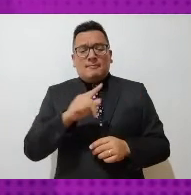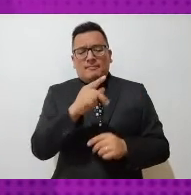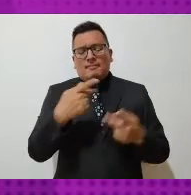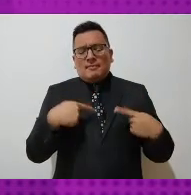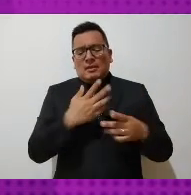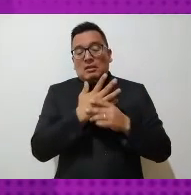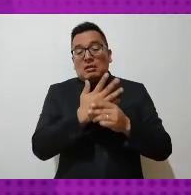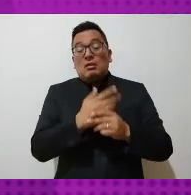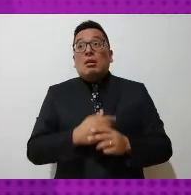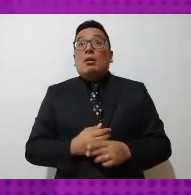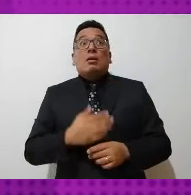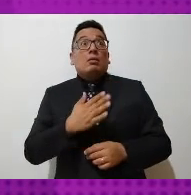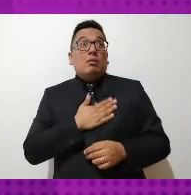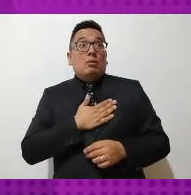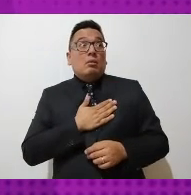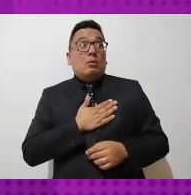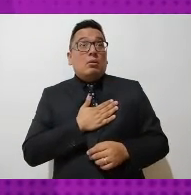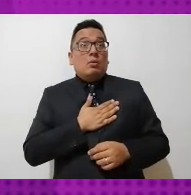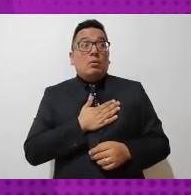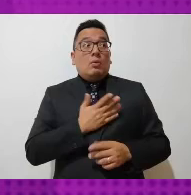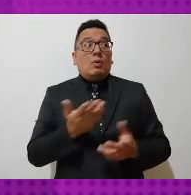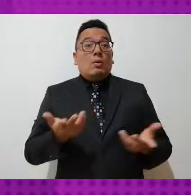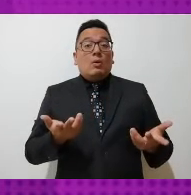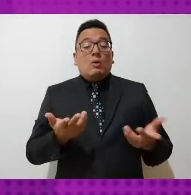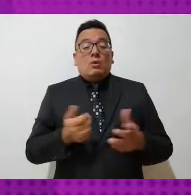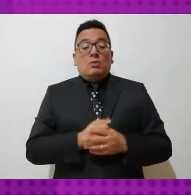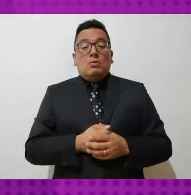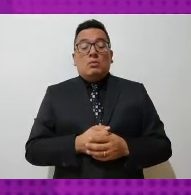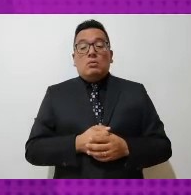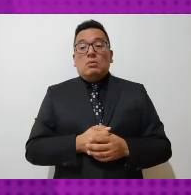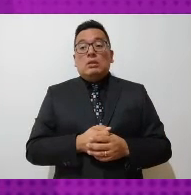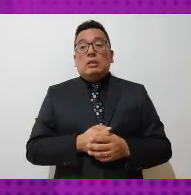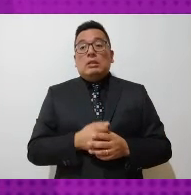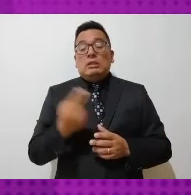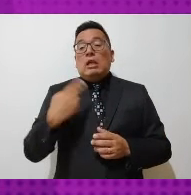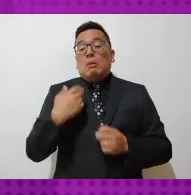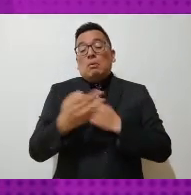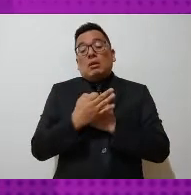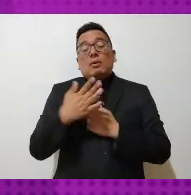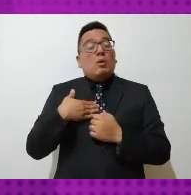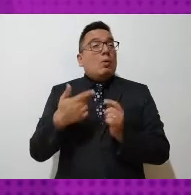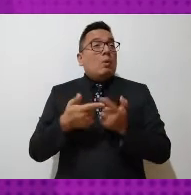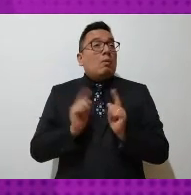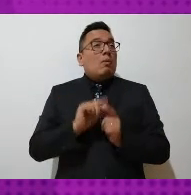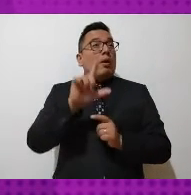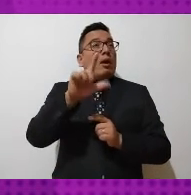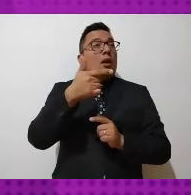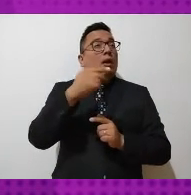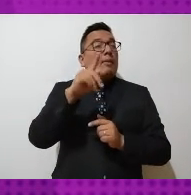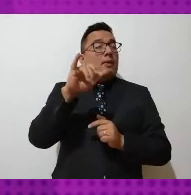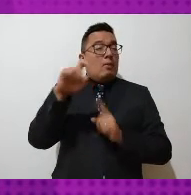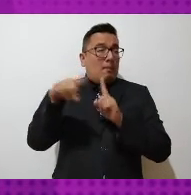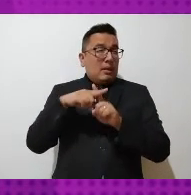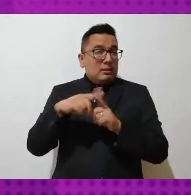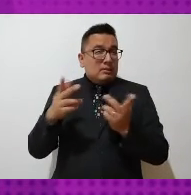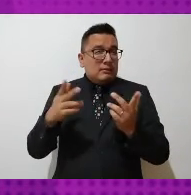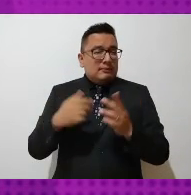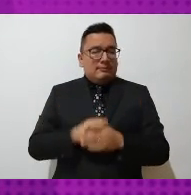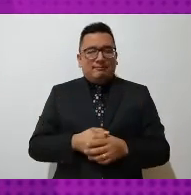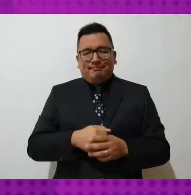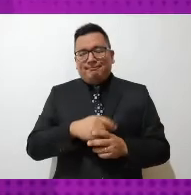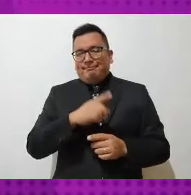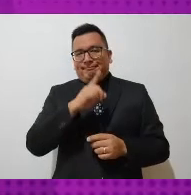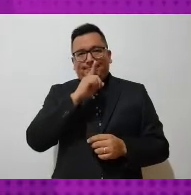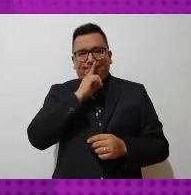diga poseedor o merecedor alguna de estas acciones afirmativas para defender sus